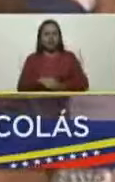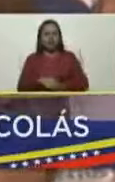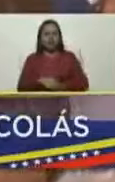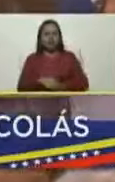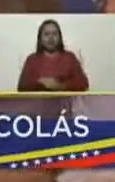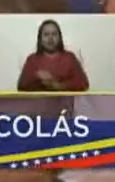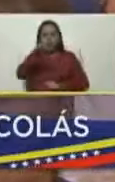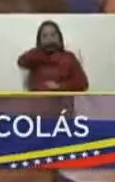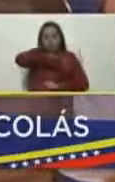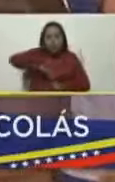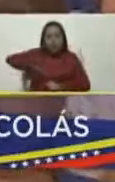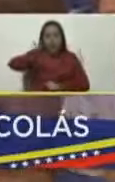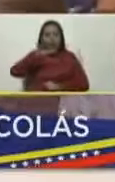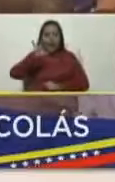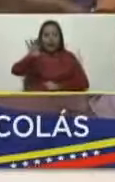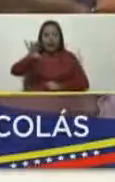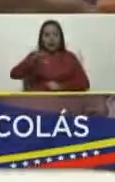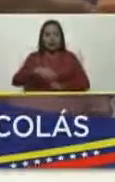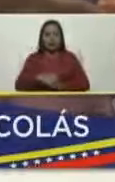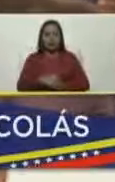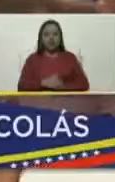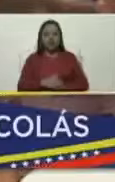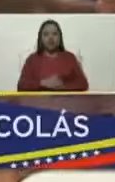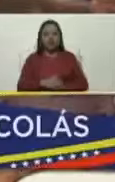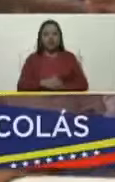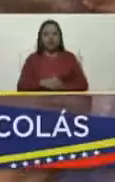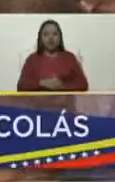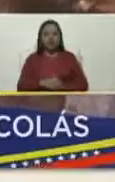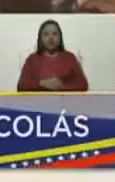En todo el país